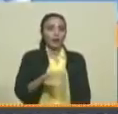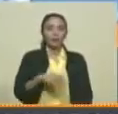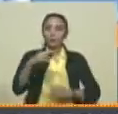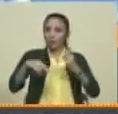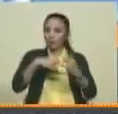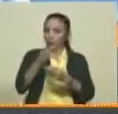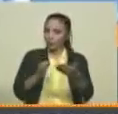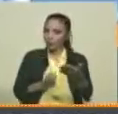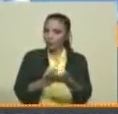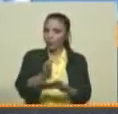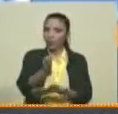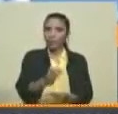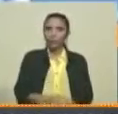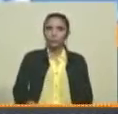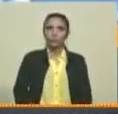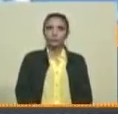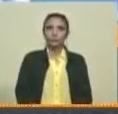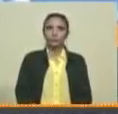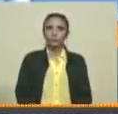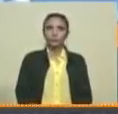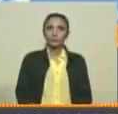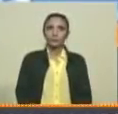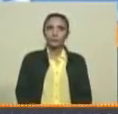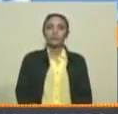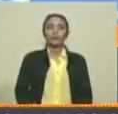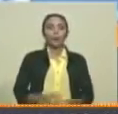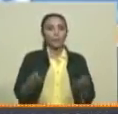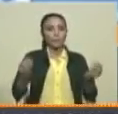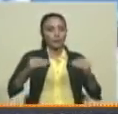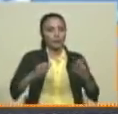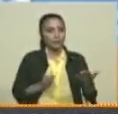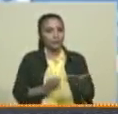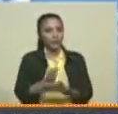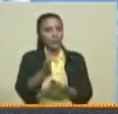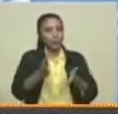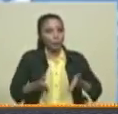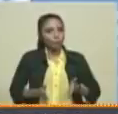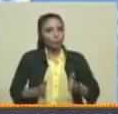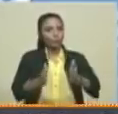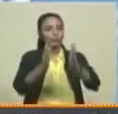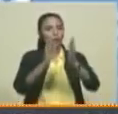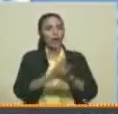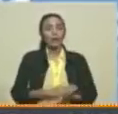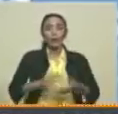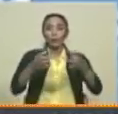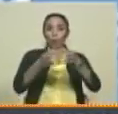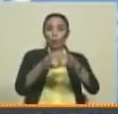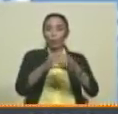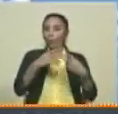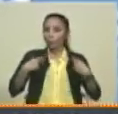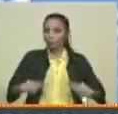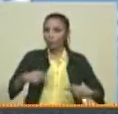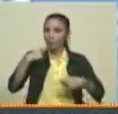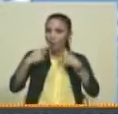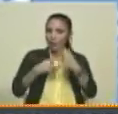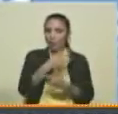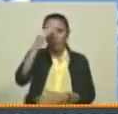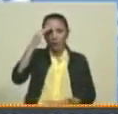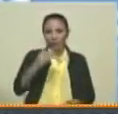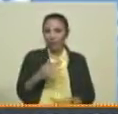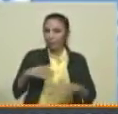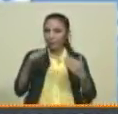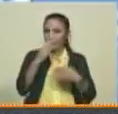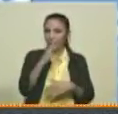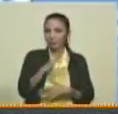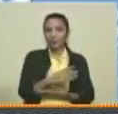avanza, es cuando digo que hay que avanzar por el camino de las milicias en un solo plan, en una